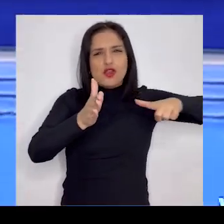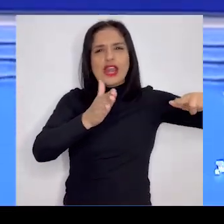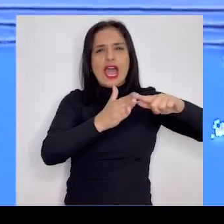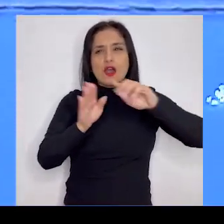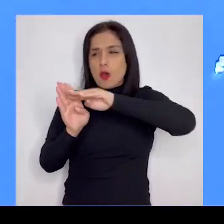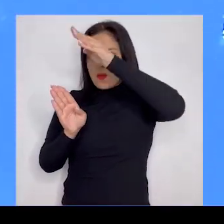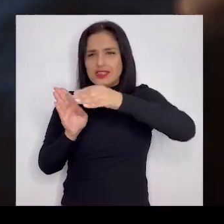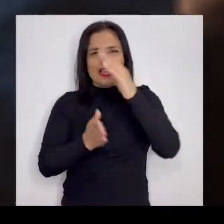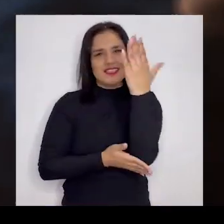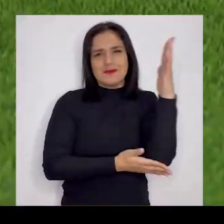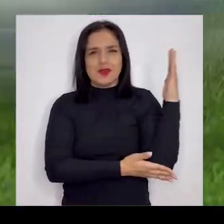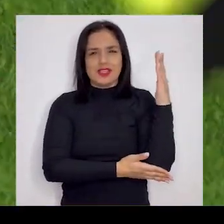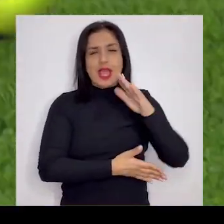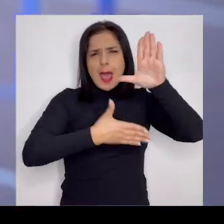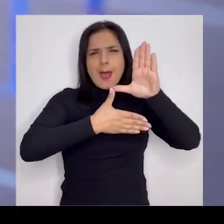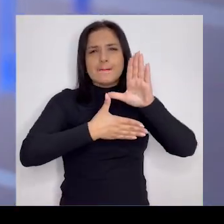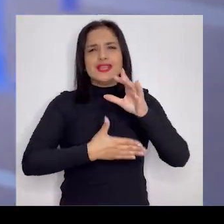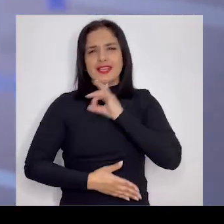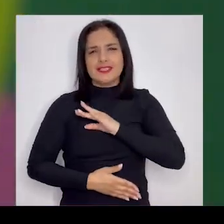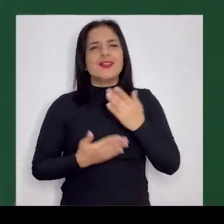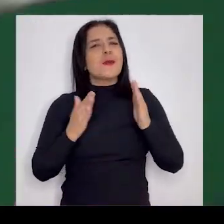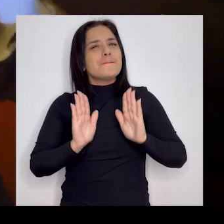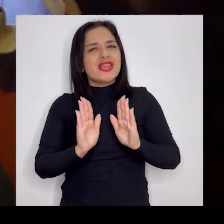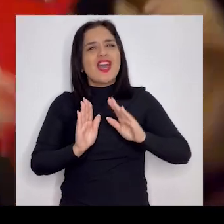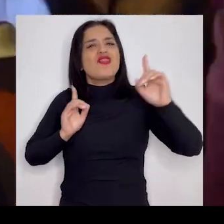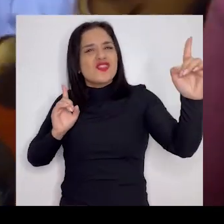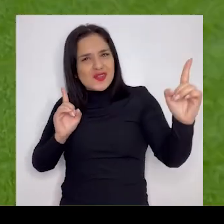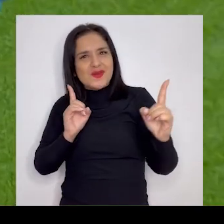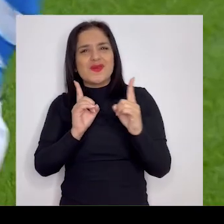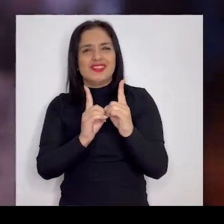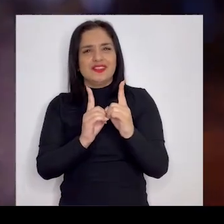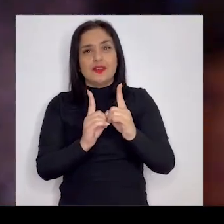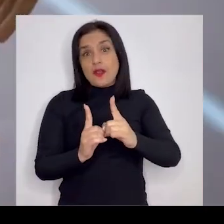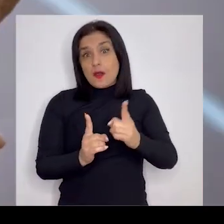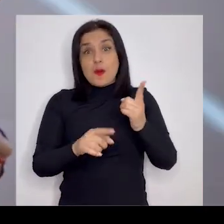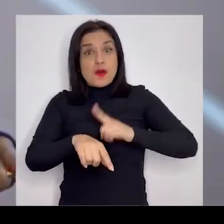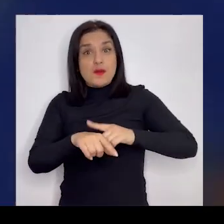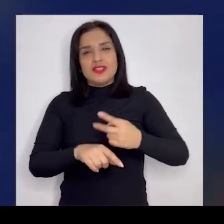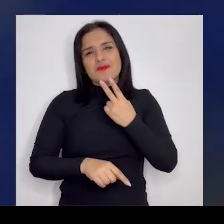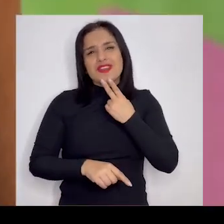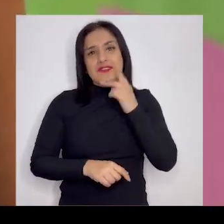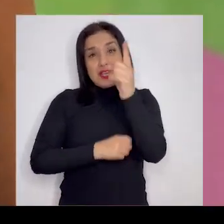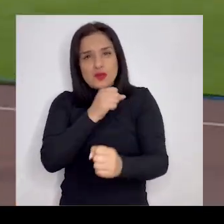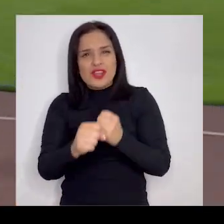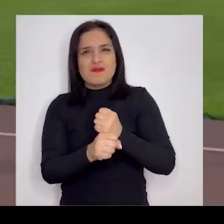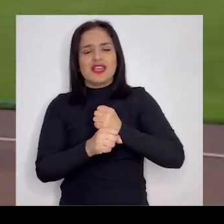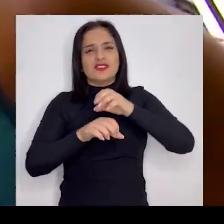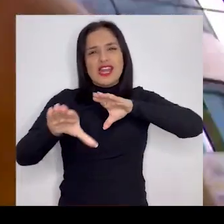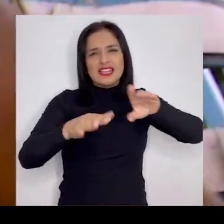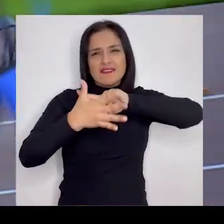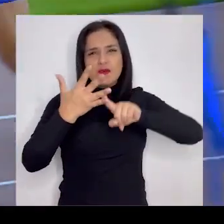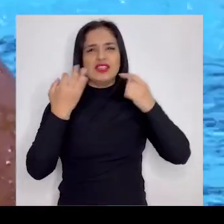bosques América chile espera tu encuentro un momento para vivir en un año más el evento multideportivo